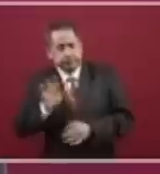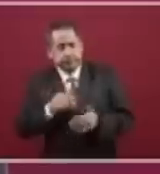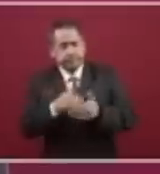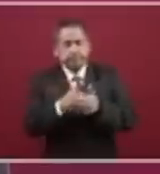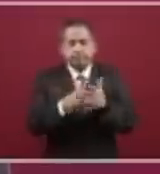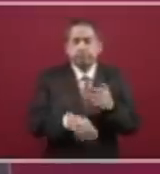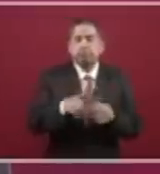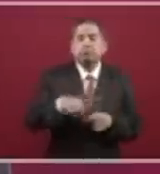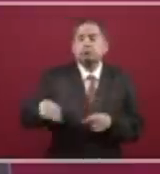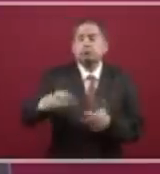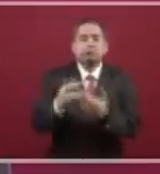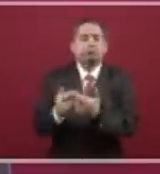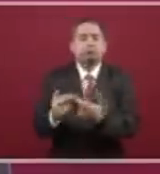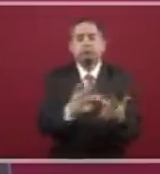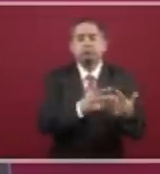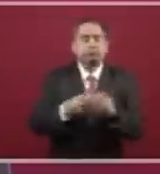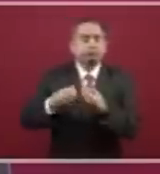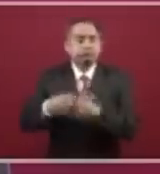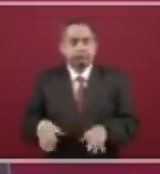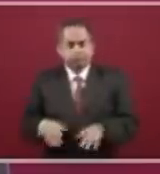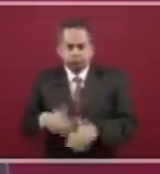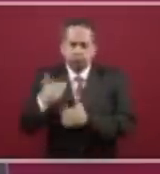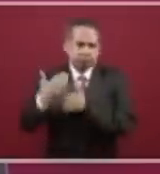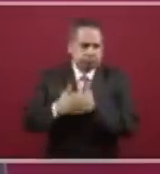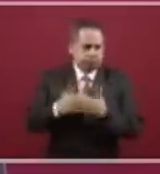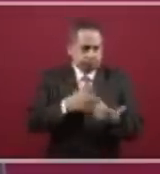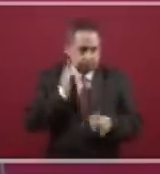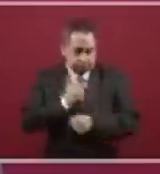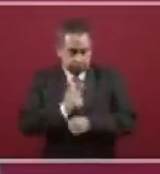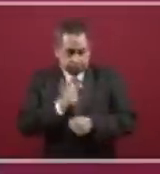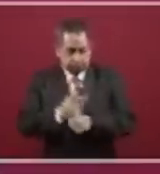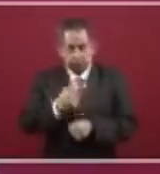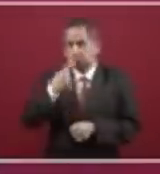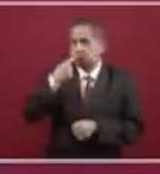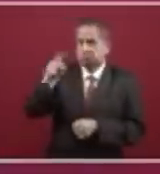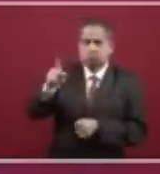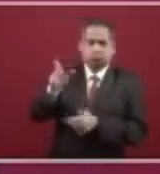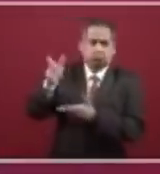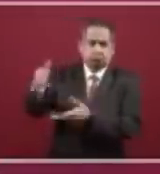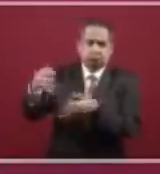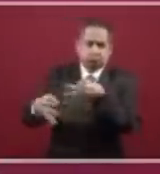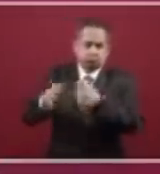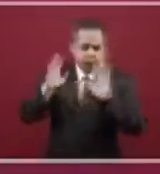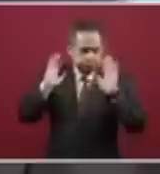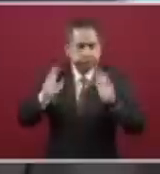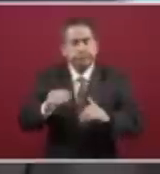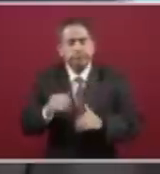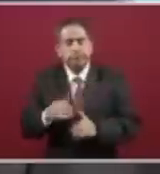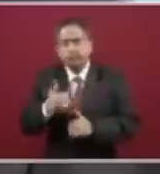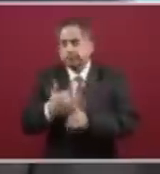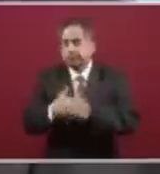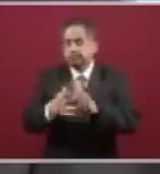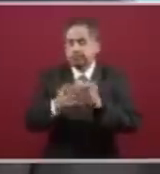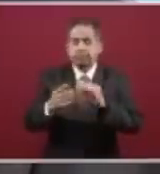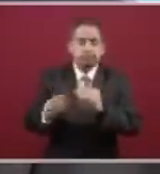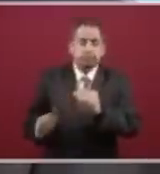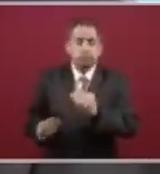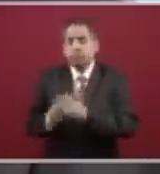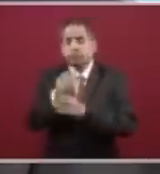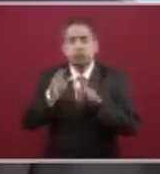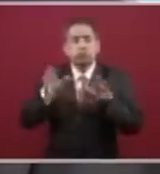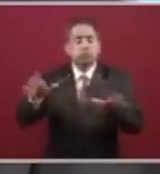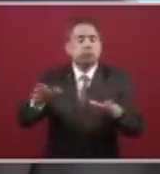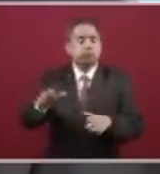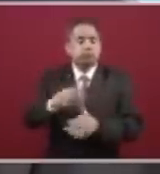de todo lo cual se dará vista a los órganos fiscalizados competentes reiteramos que el nuevo aeropuerto de la